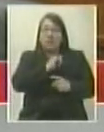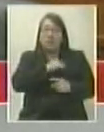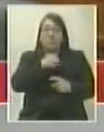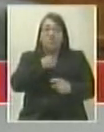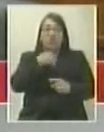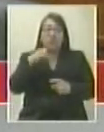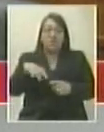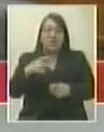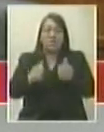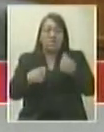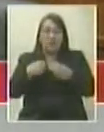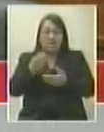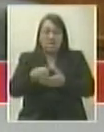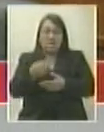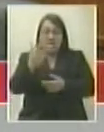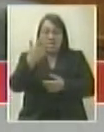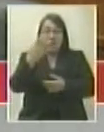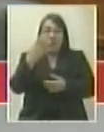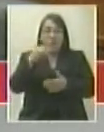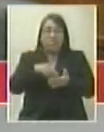a los cuales se está destinando